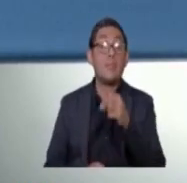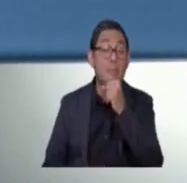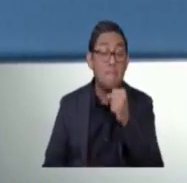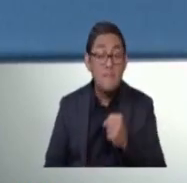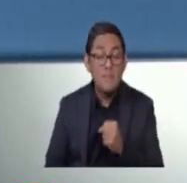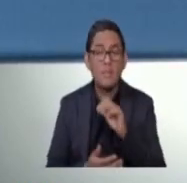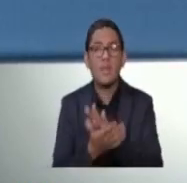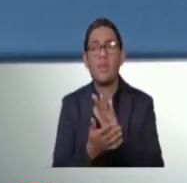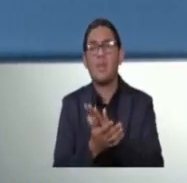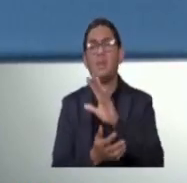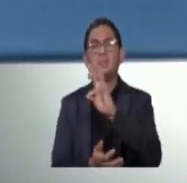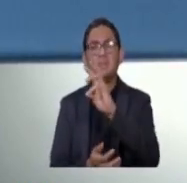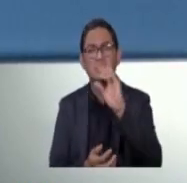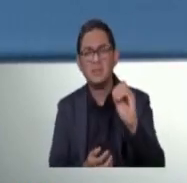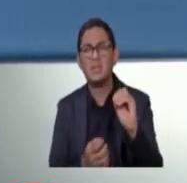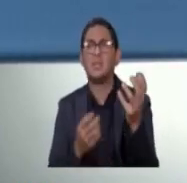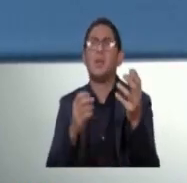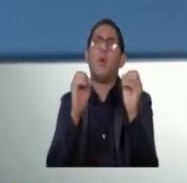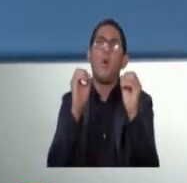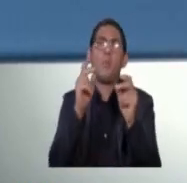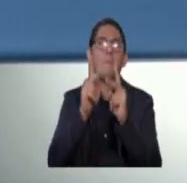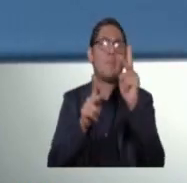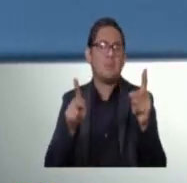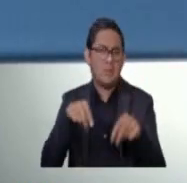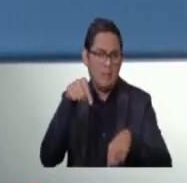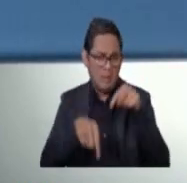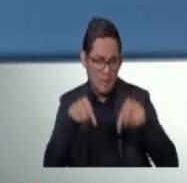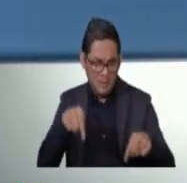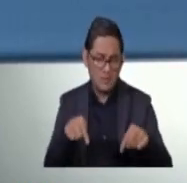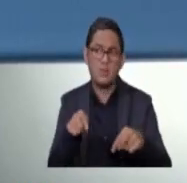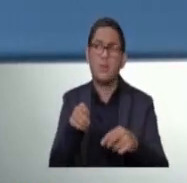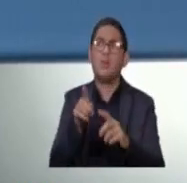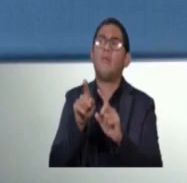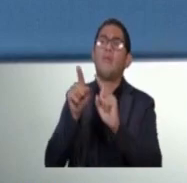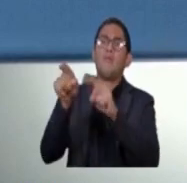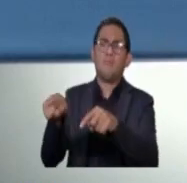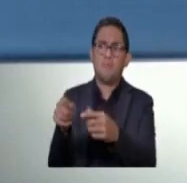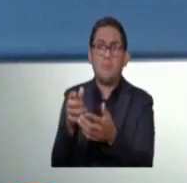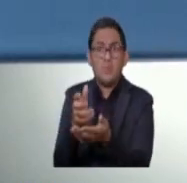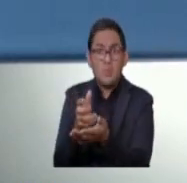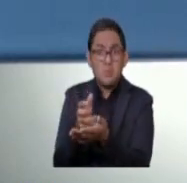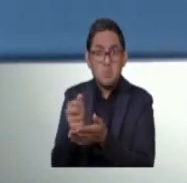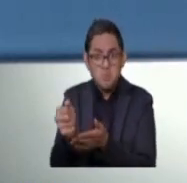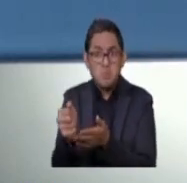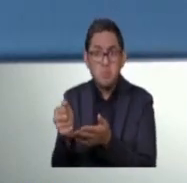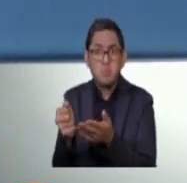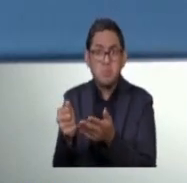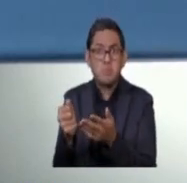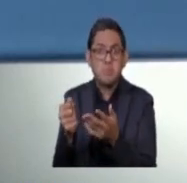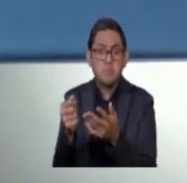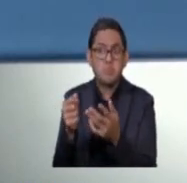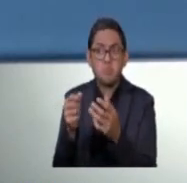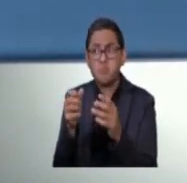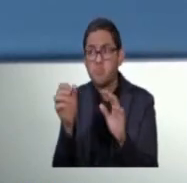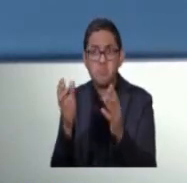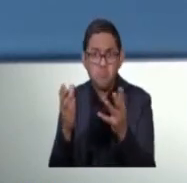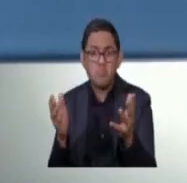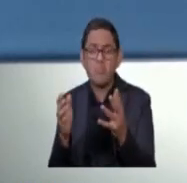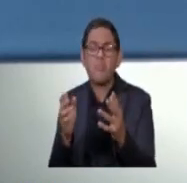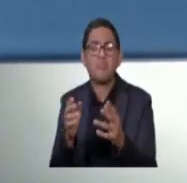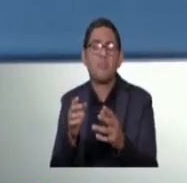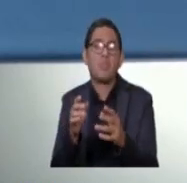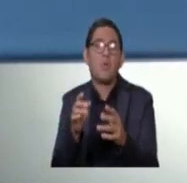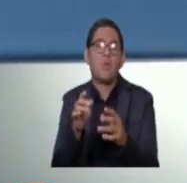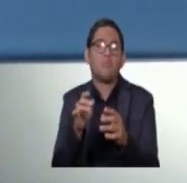personas con discapacidad podrán tener acceso a los comercios bajo los mismos parámetros especificados